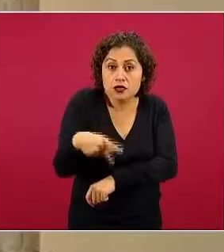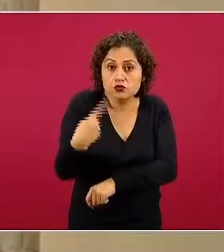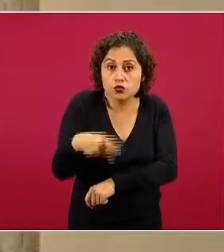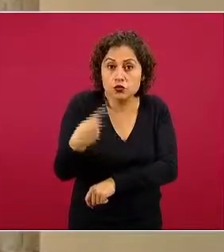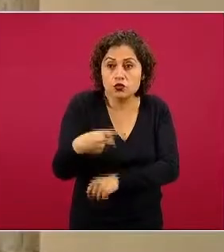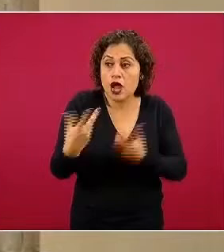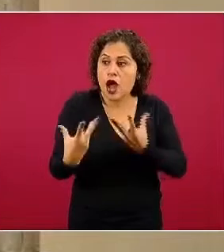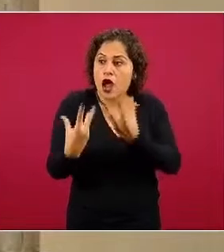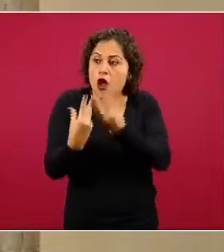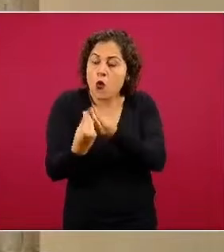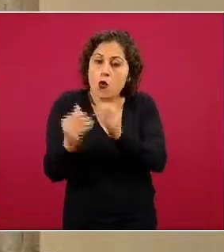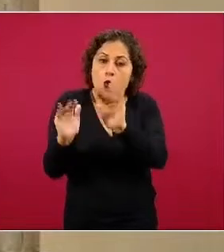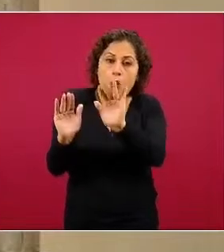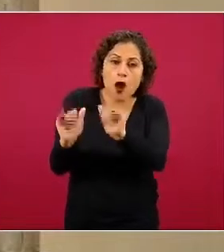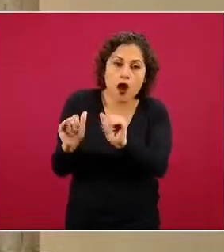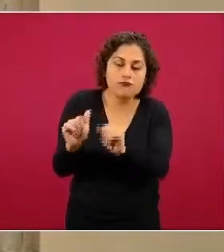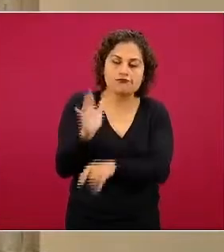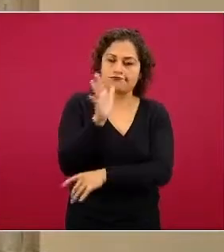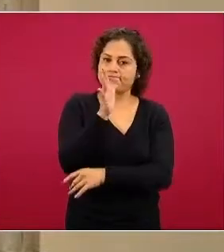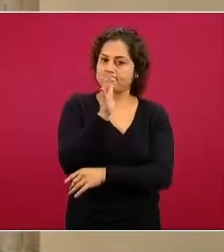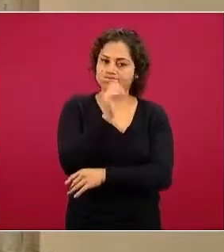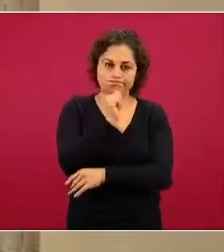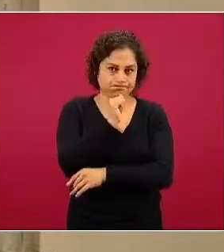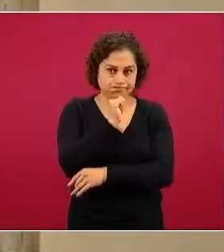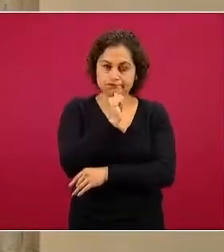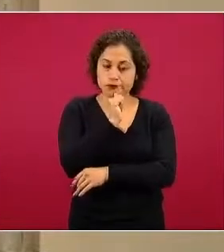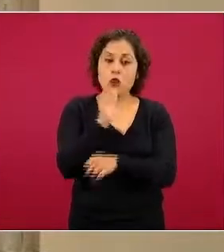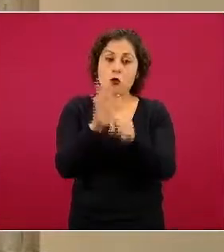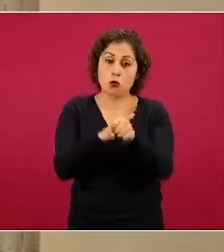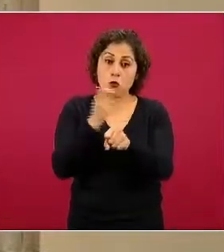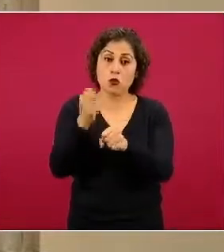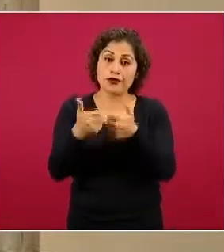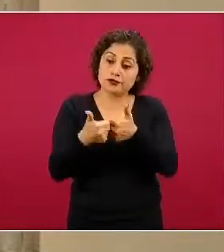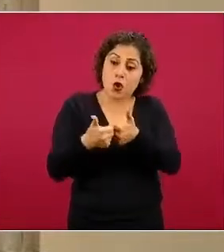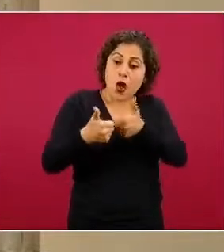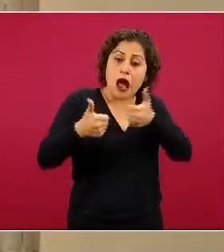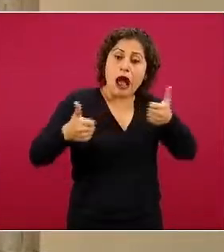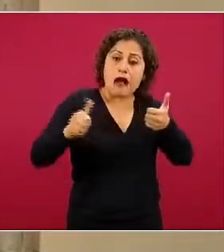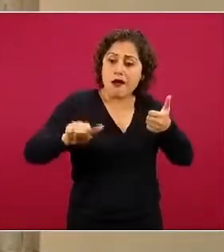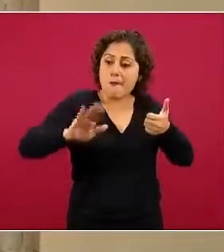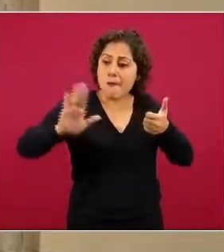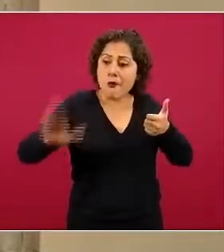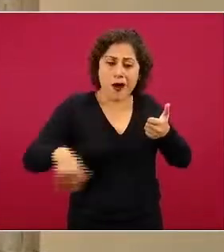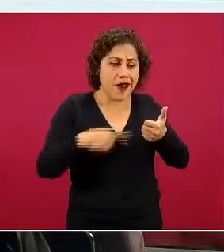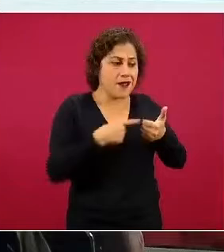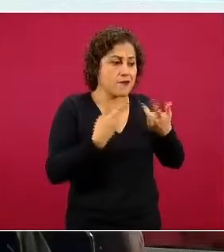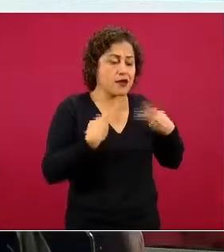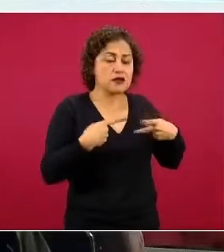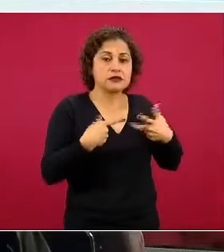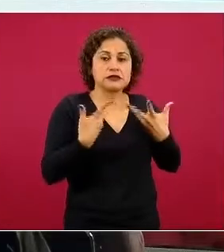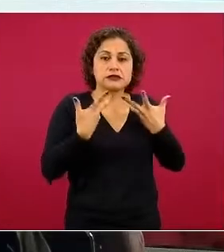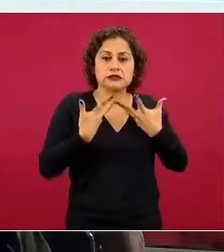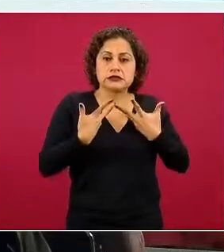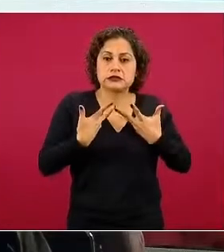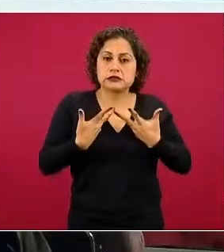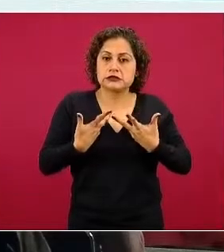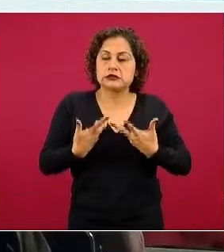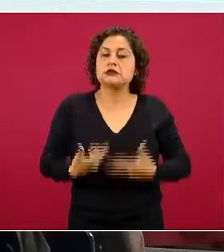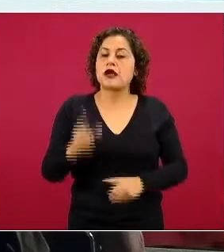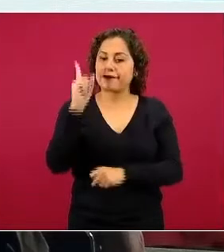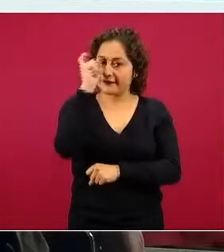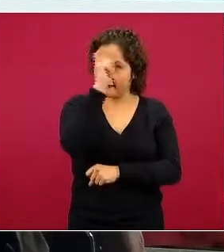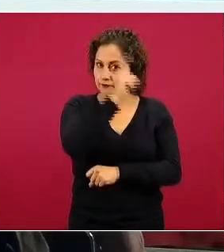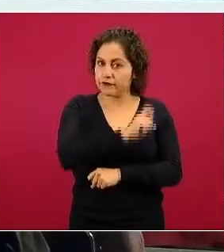con esta persona y el duelo se torna un poco más complicado, pero siempre con